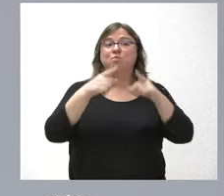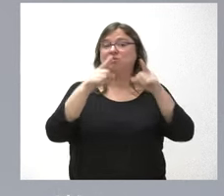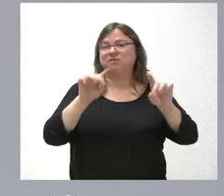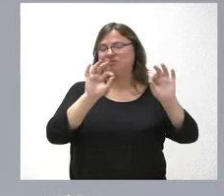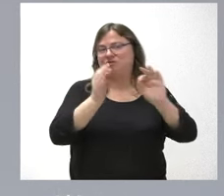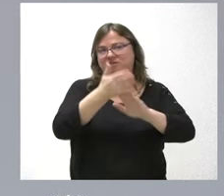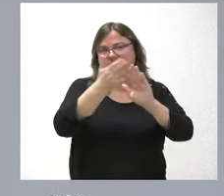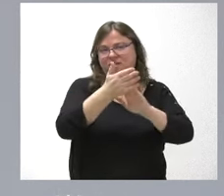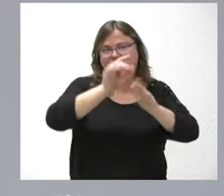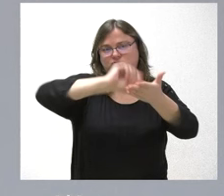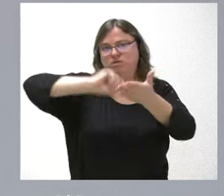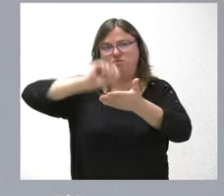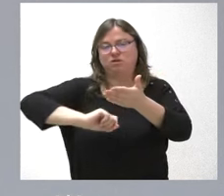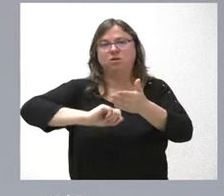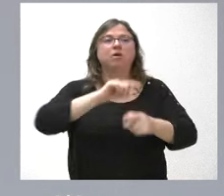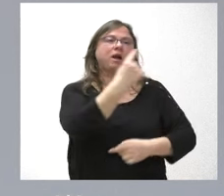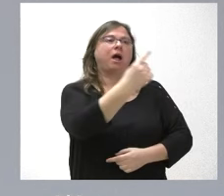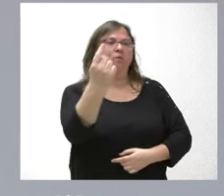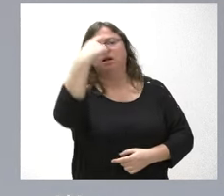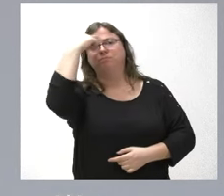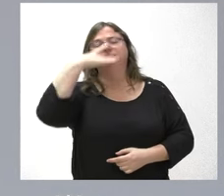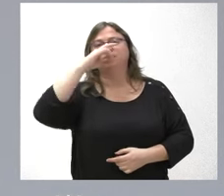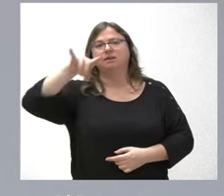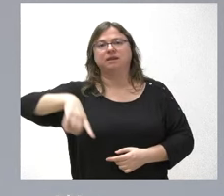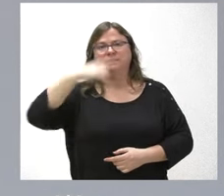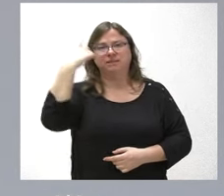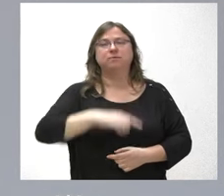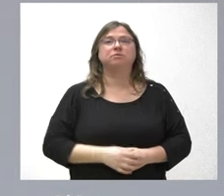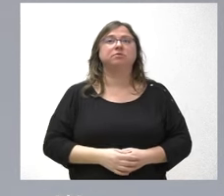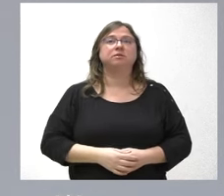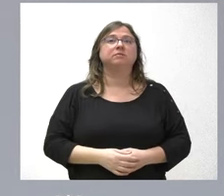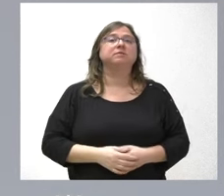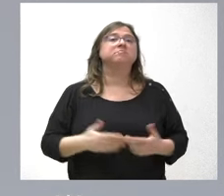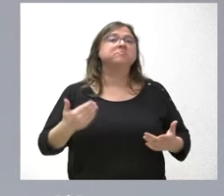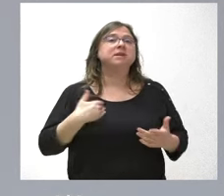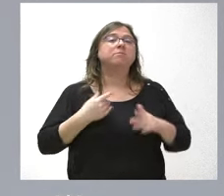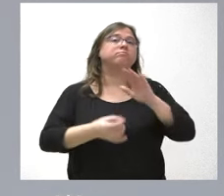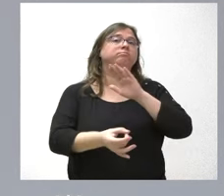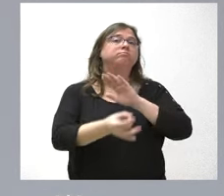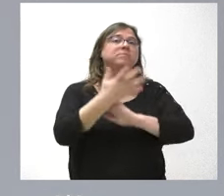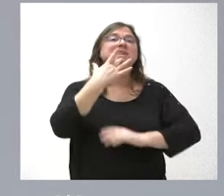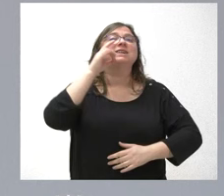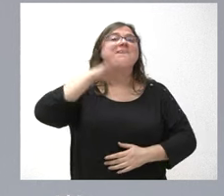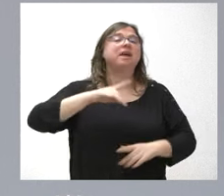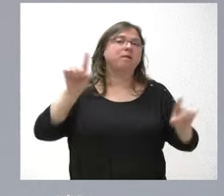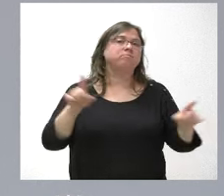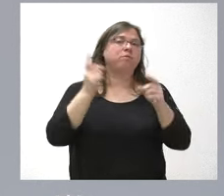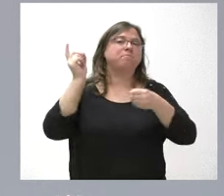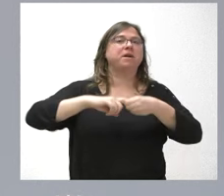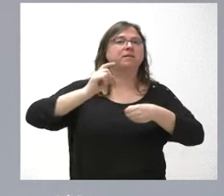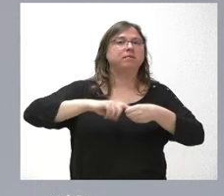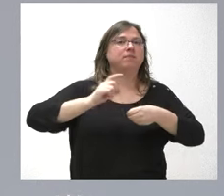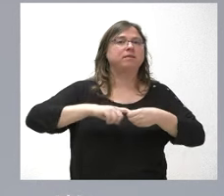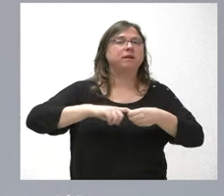actuarían en cada una de esas provincias, de tal manera que la iniciativa de quienes actúen o participen no